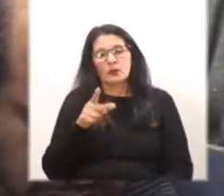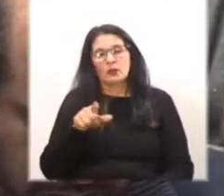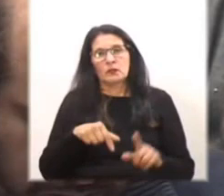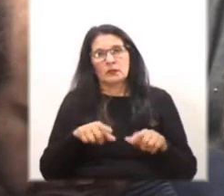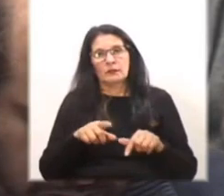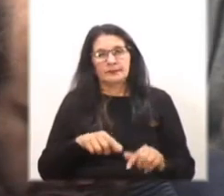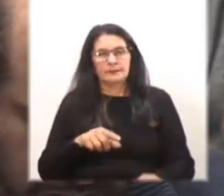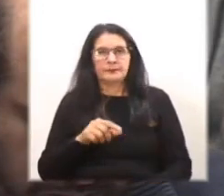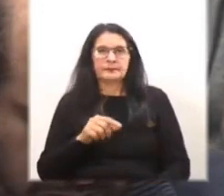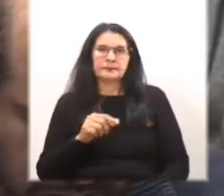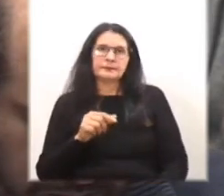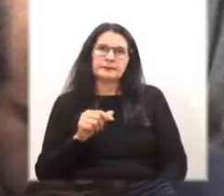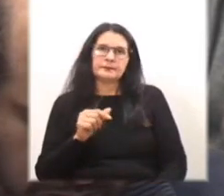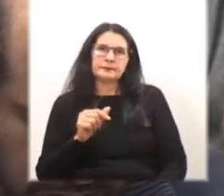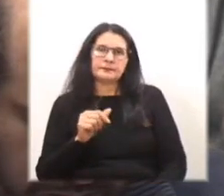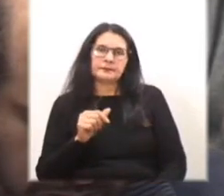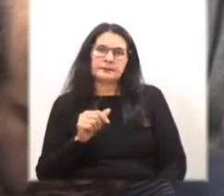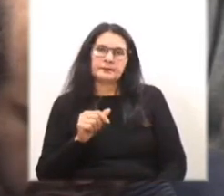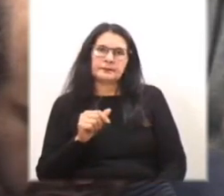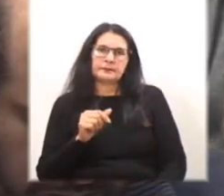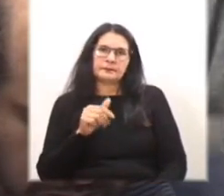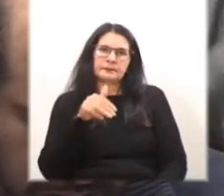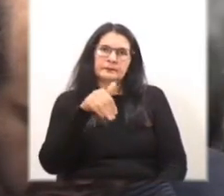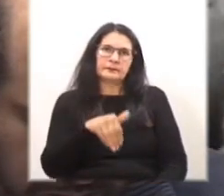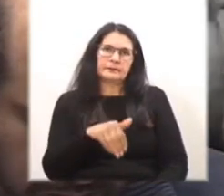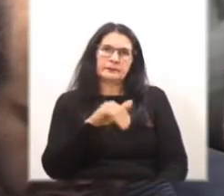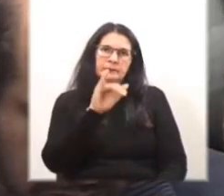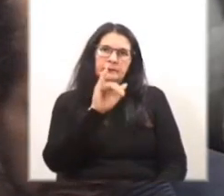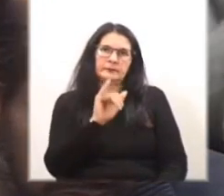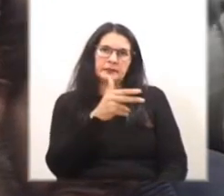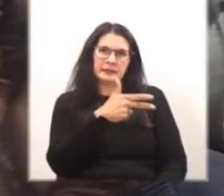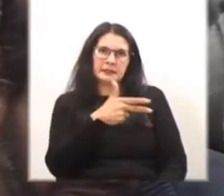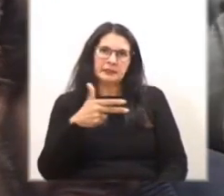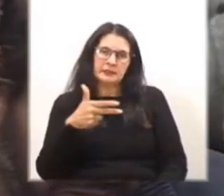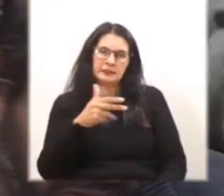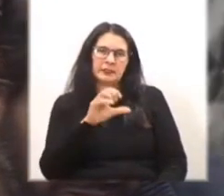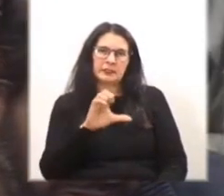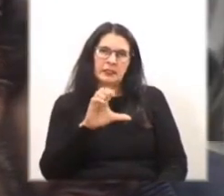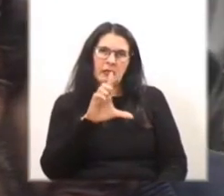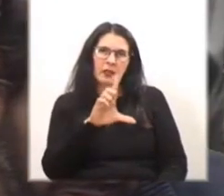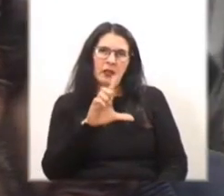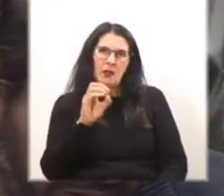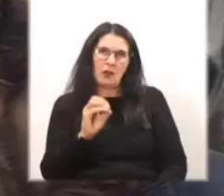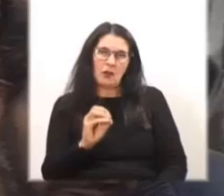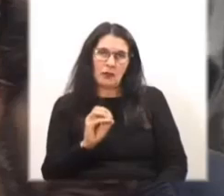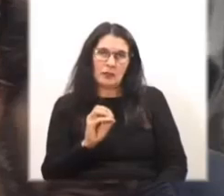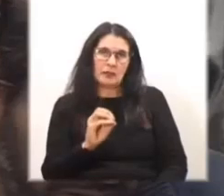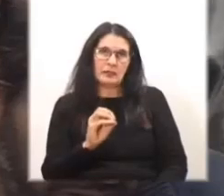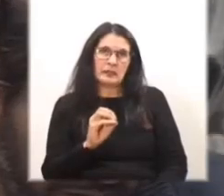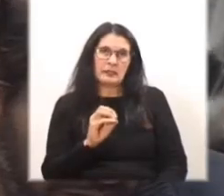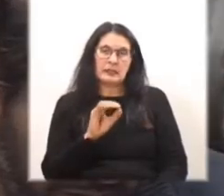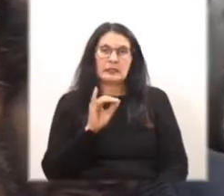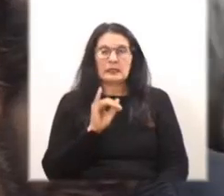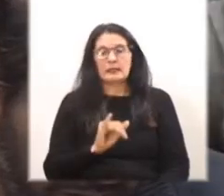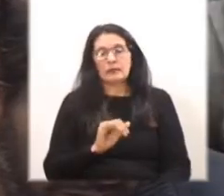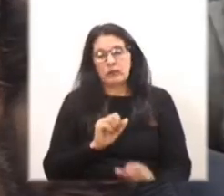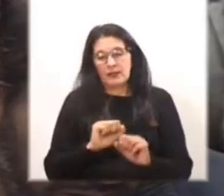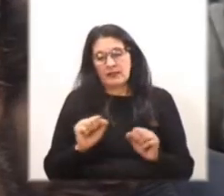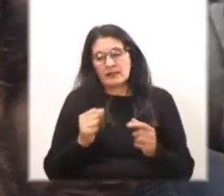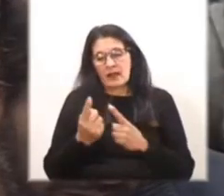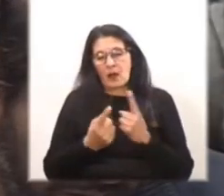Francolino, a Michelo Berenvenato, y seguramente se me escape algún nombre.